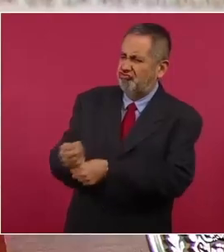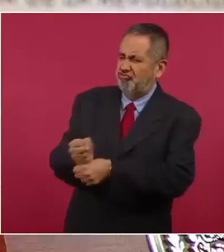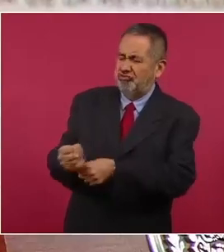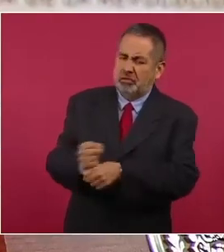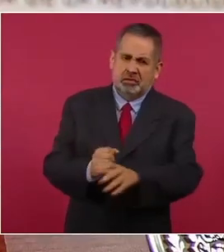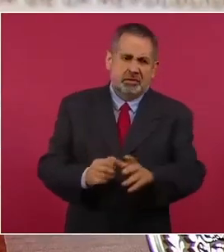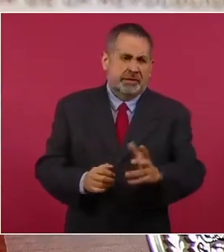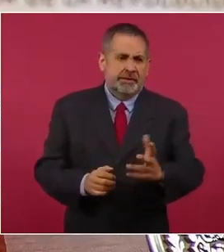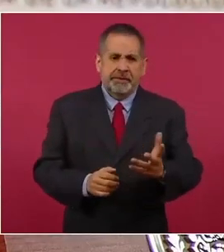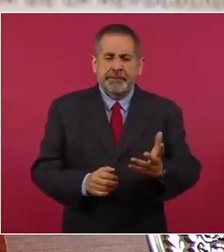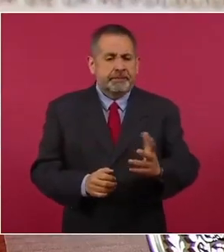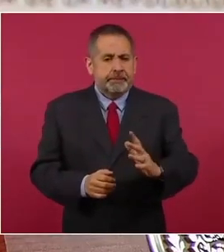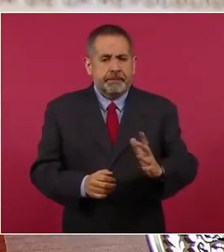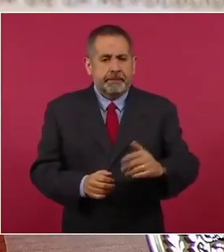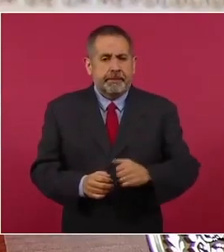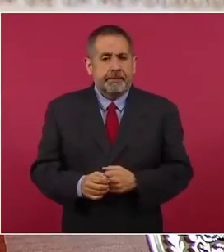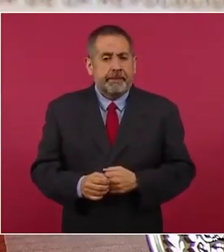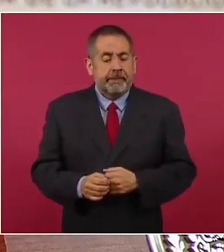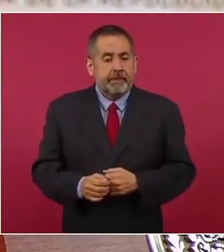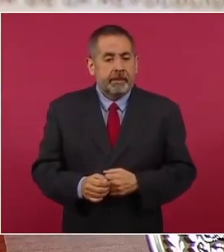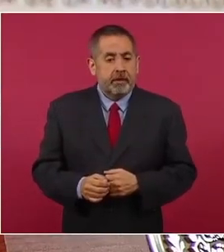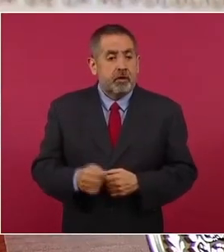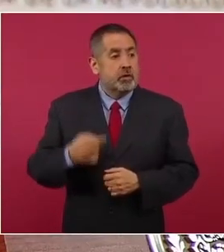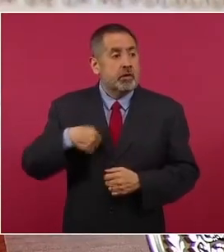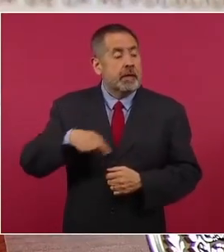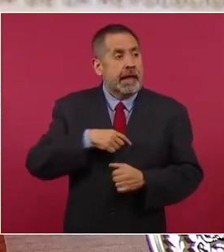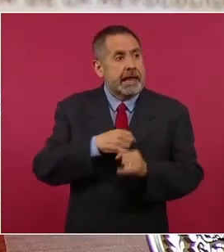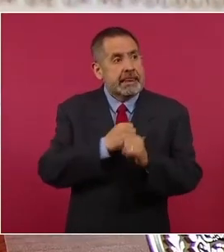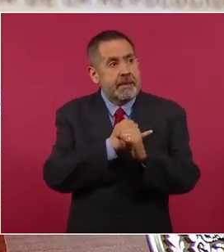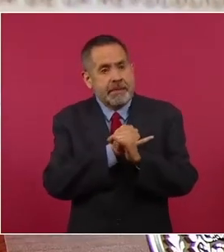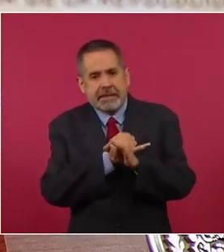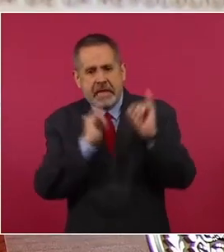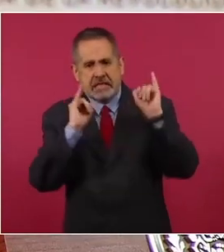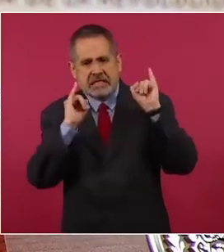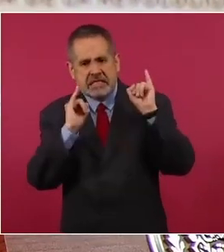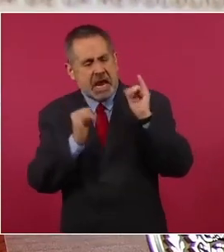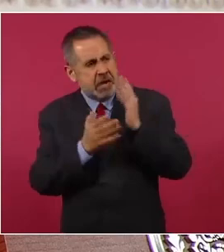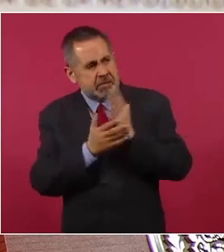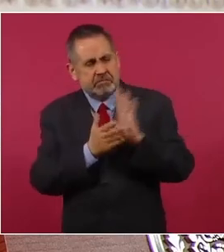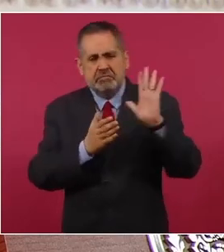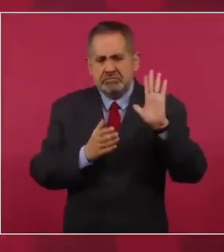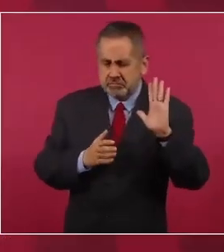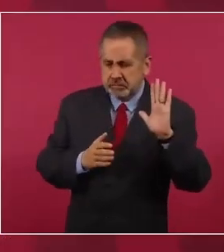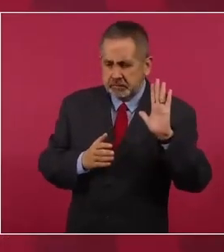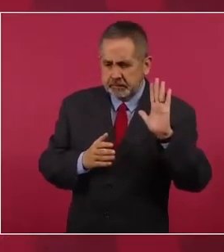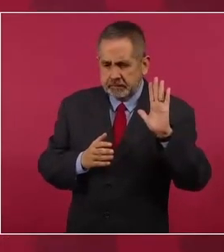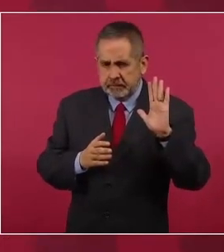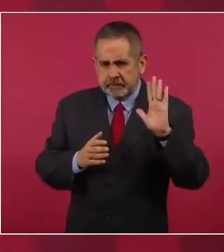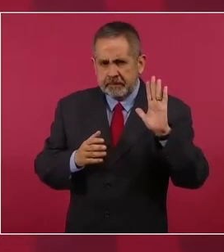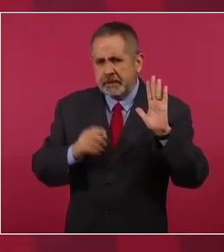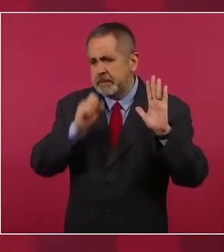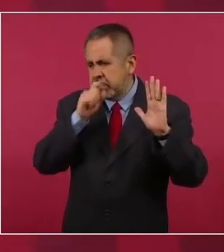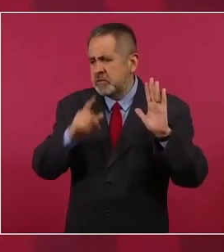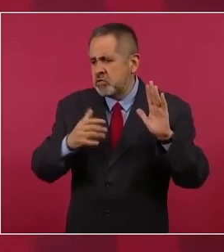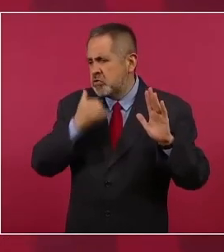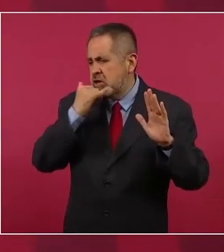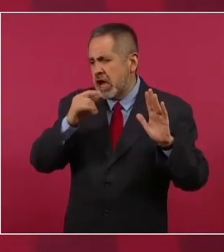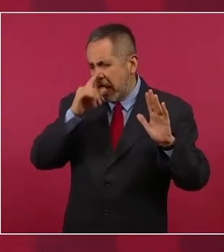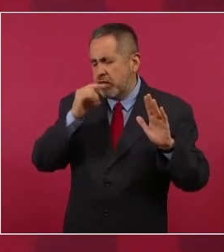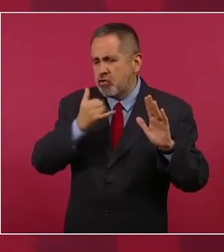y que nosotros, después de la independencia, también cometimos esos excesos.